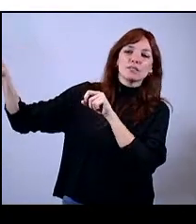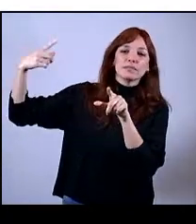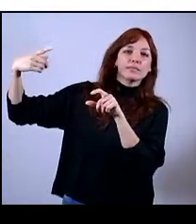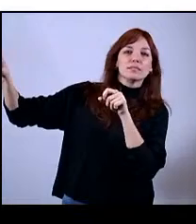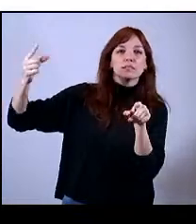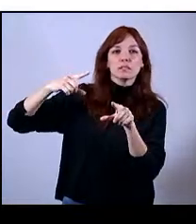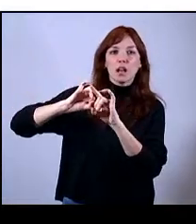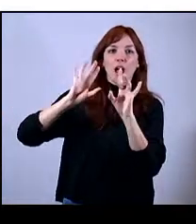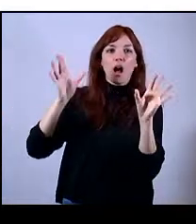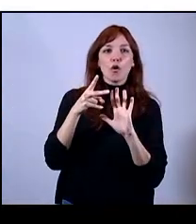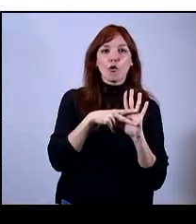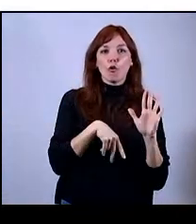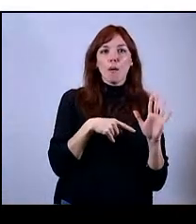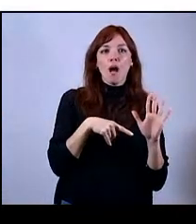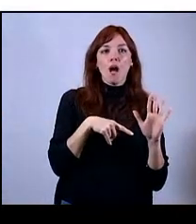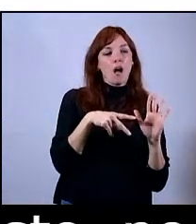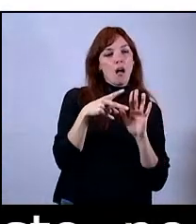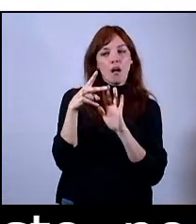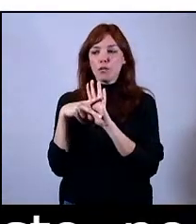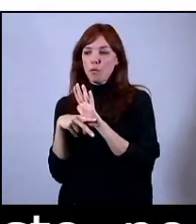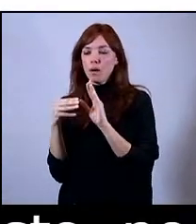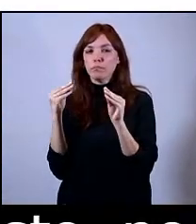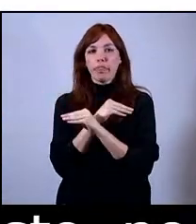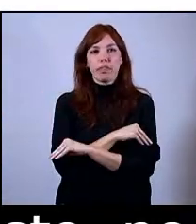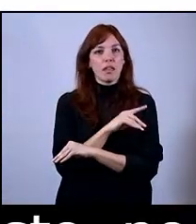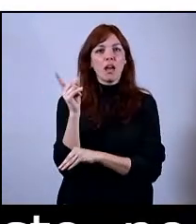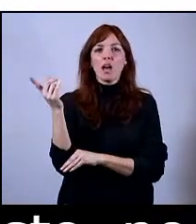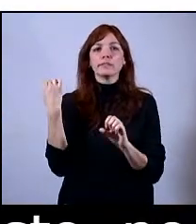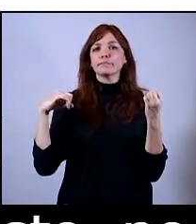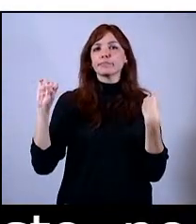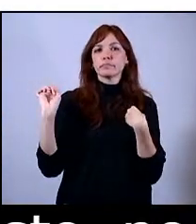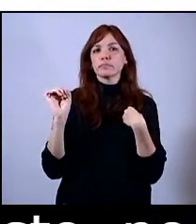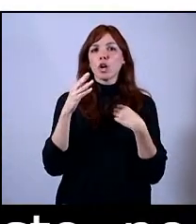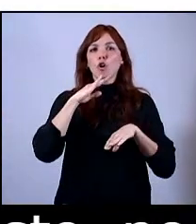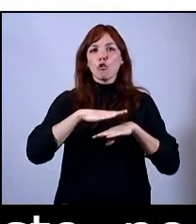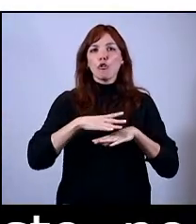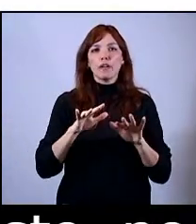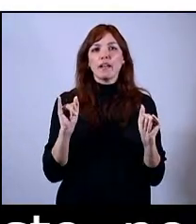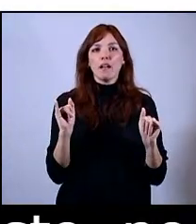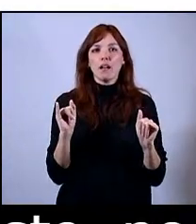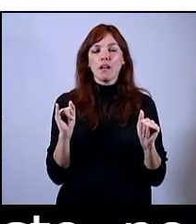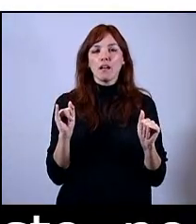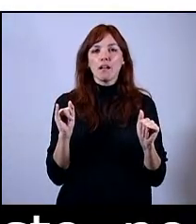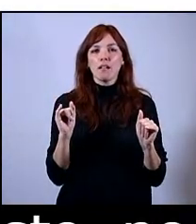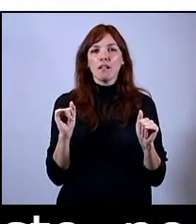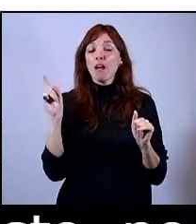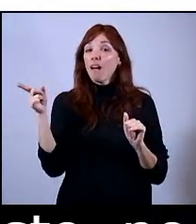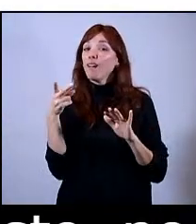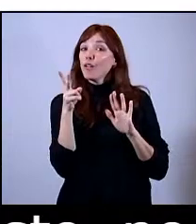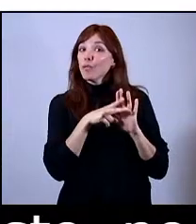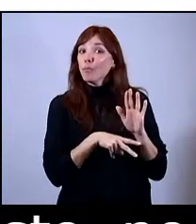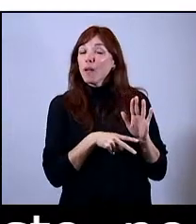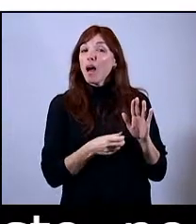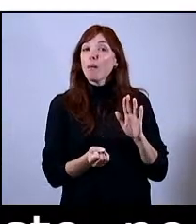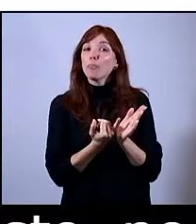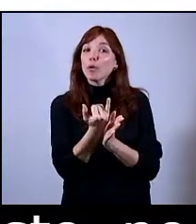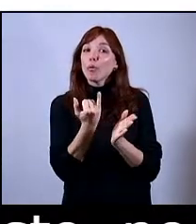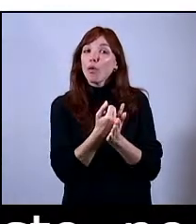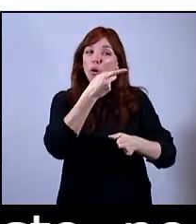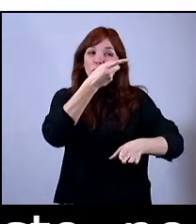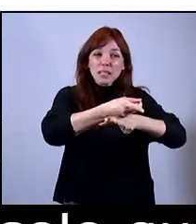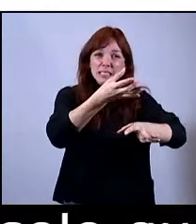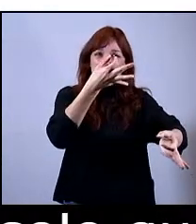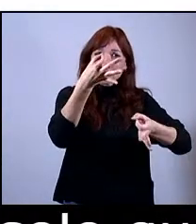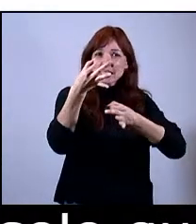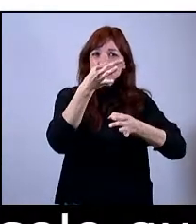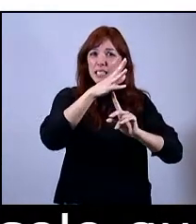no siguen esas normas de producción sostenibles, pero no solo que no sigan esas normas de producción sostenibles,